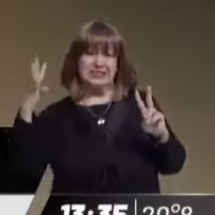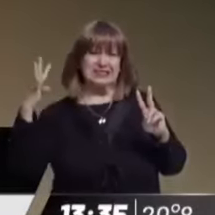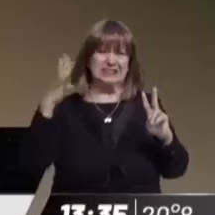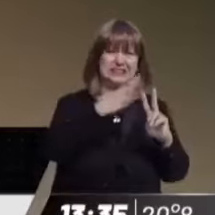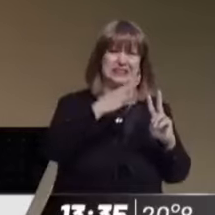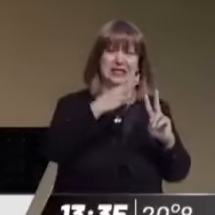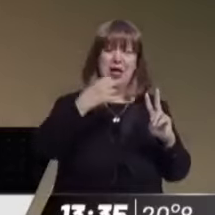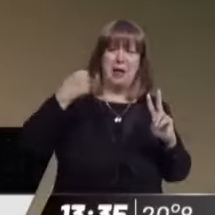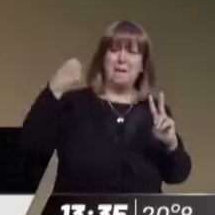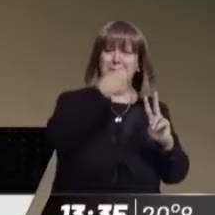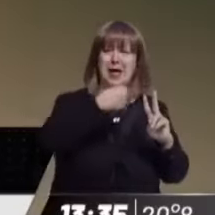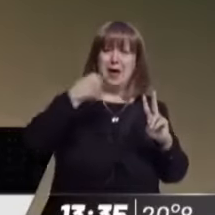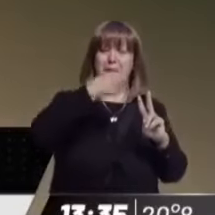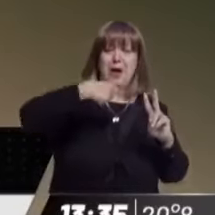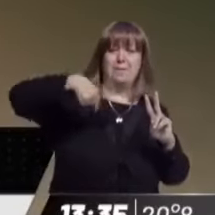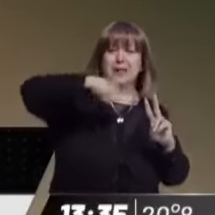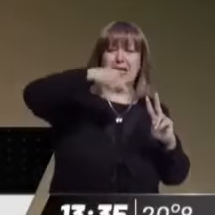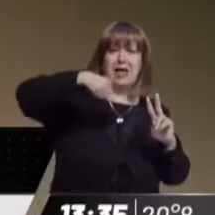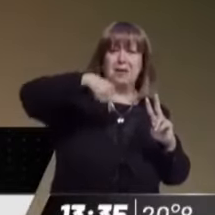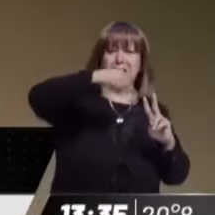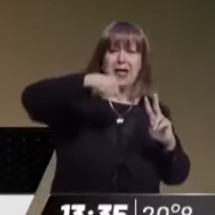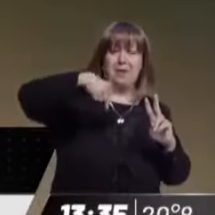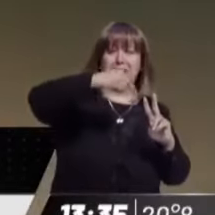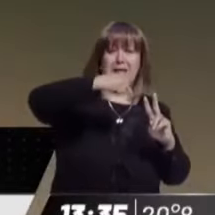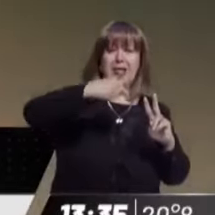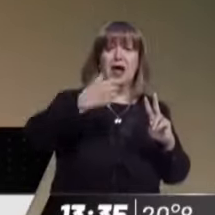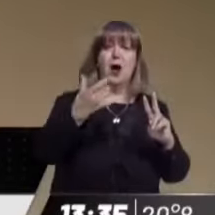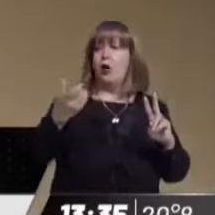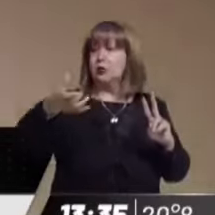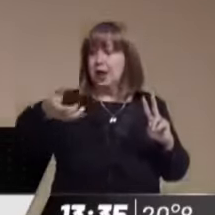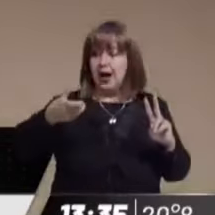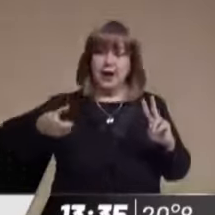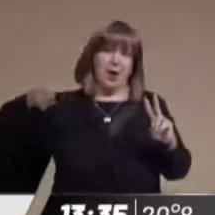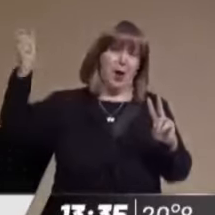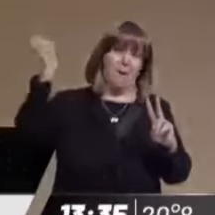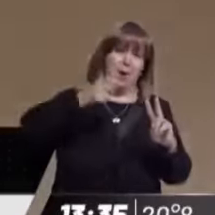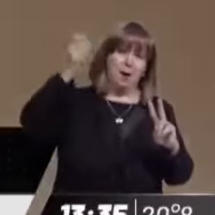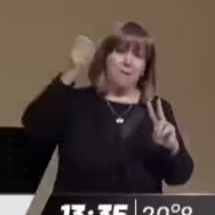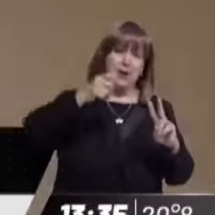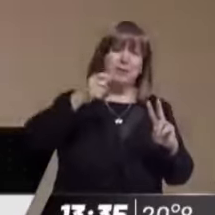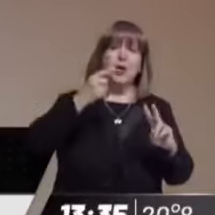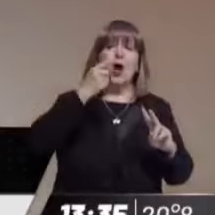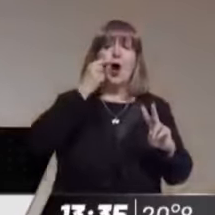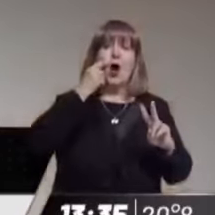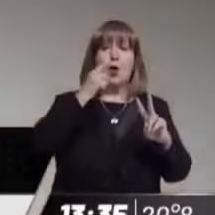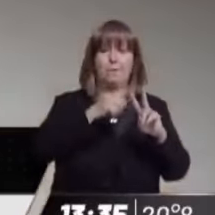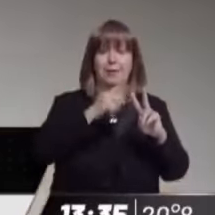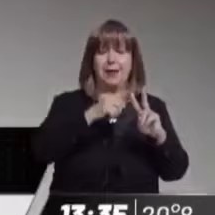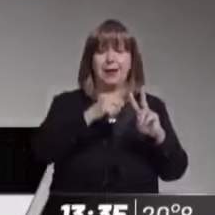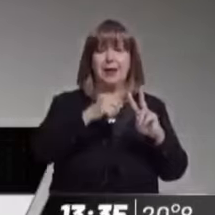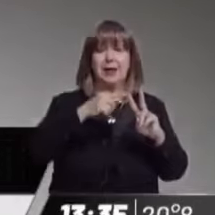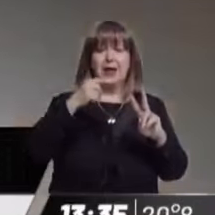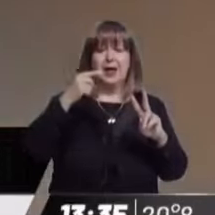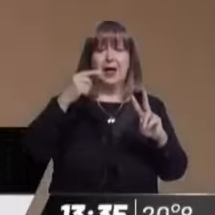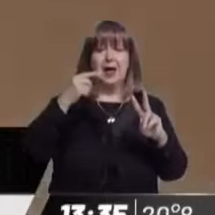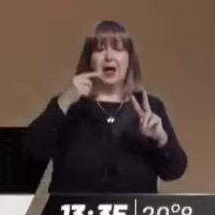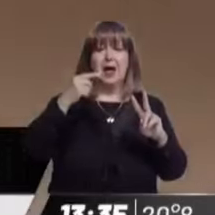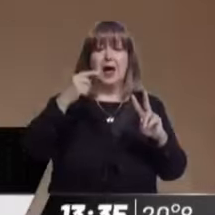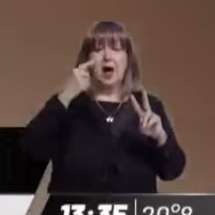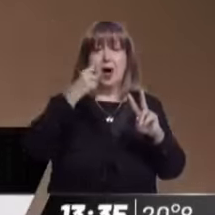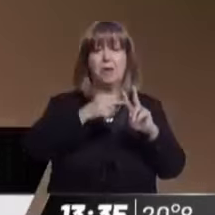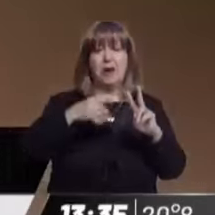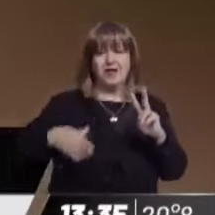atacaron a puñetazos patadas y golpes con elementos contundentes el hombre mayor sufrió estallido del